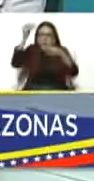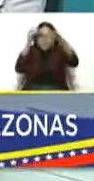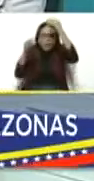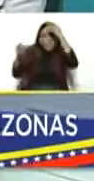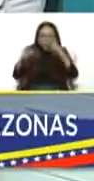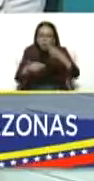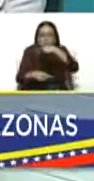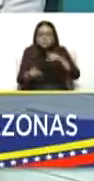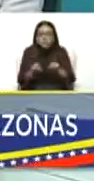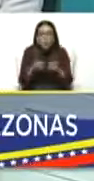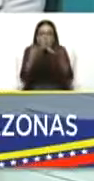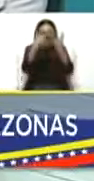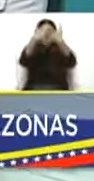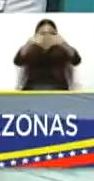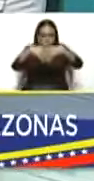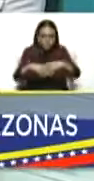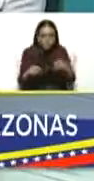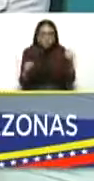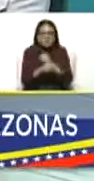uno ve